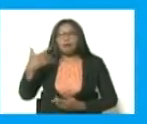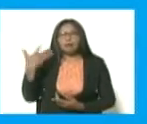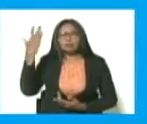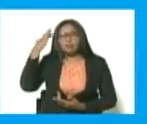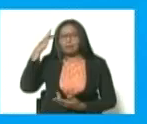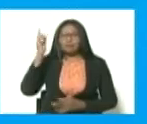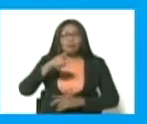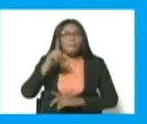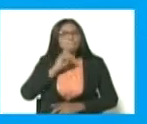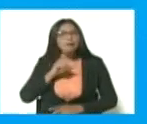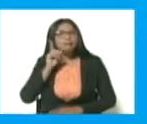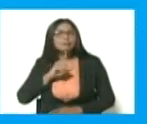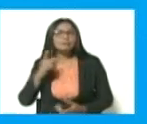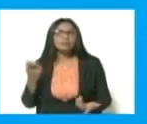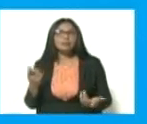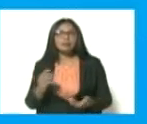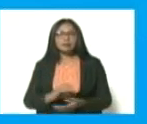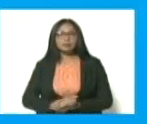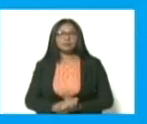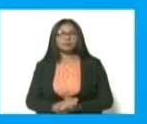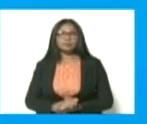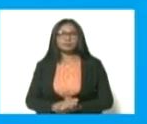mentira. Son